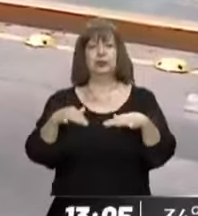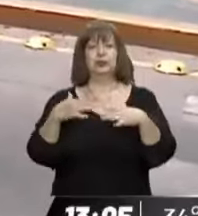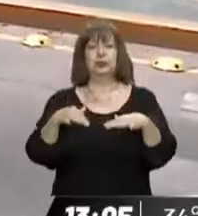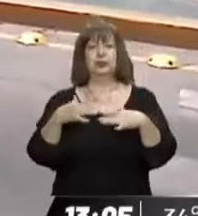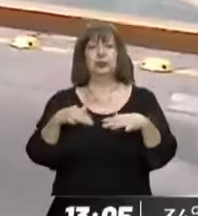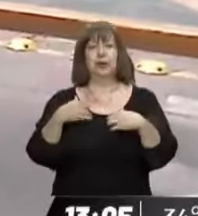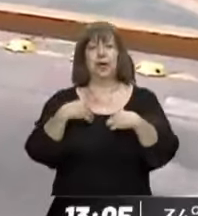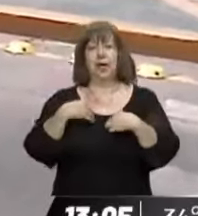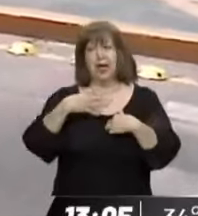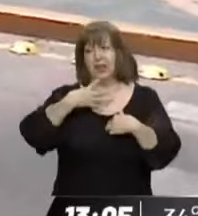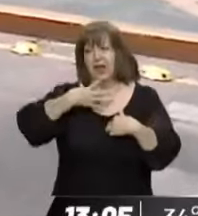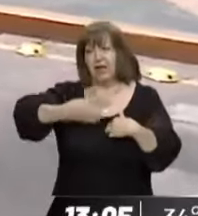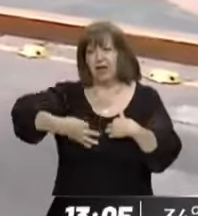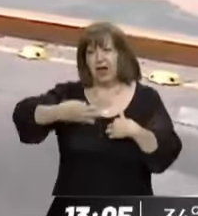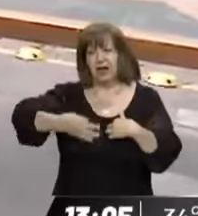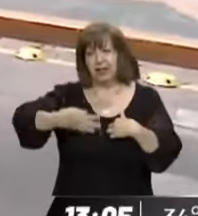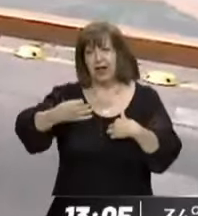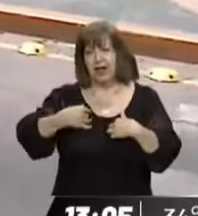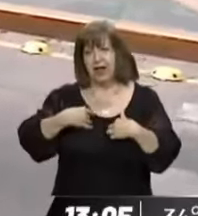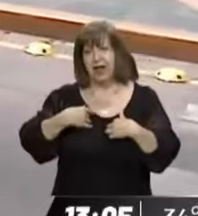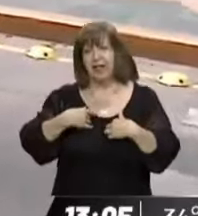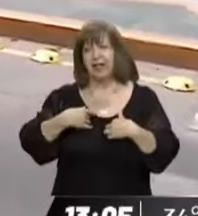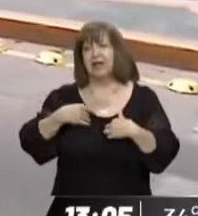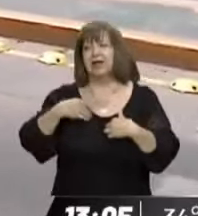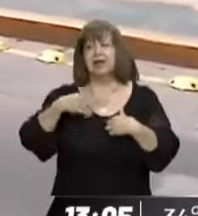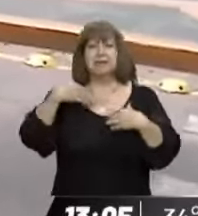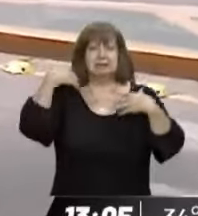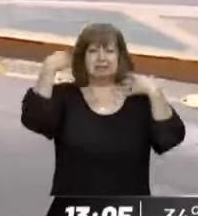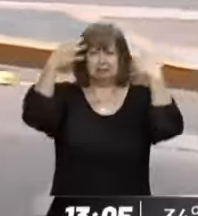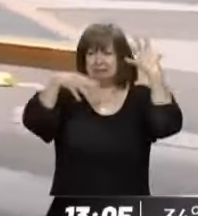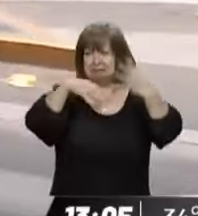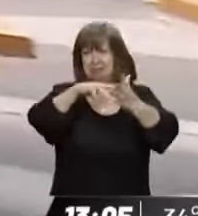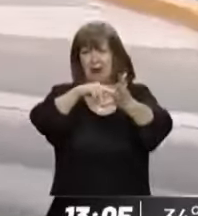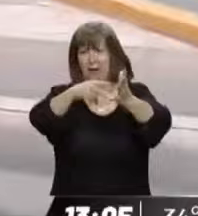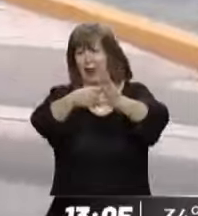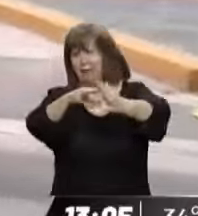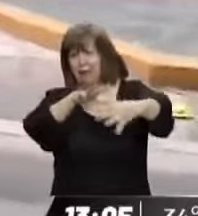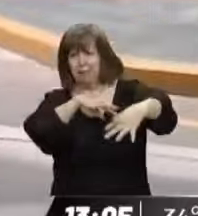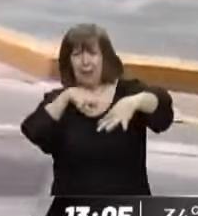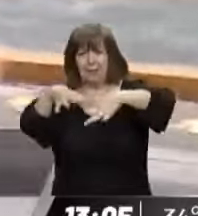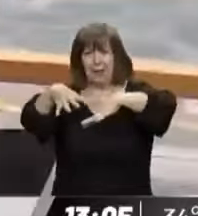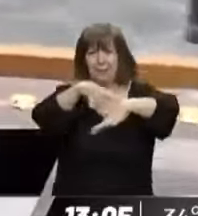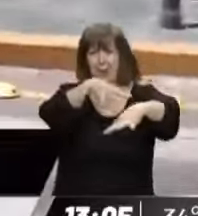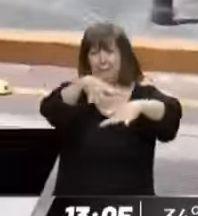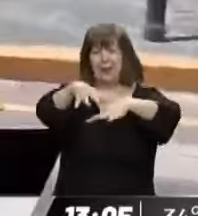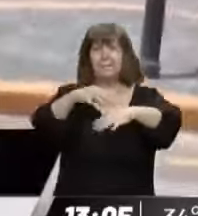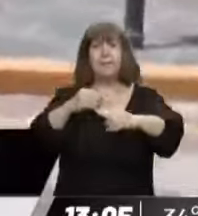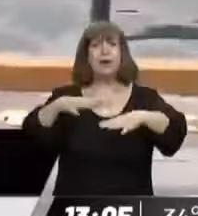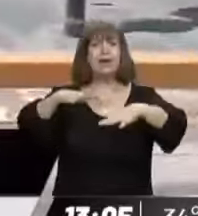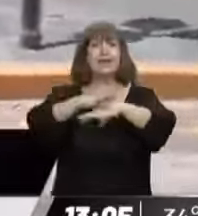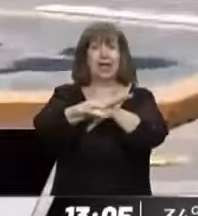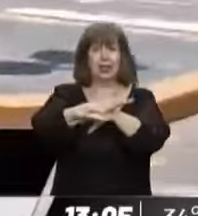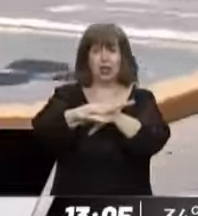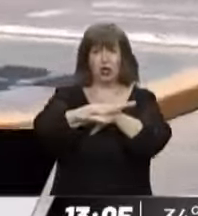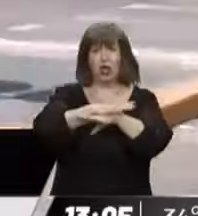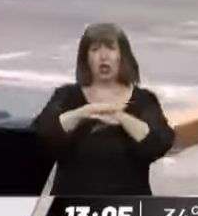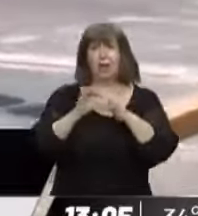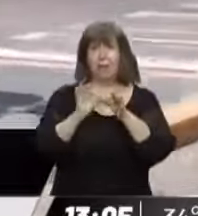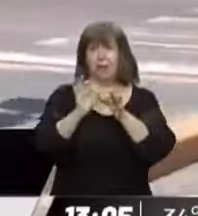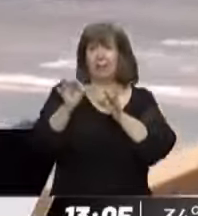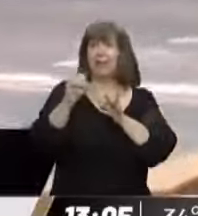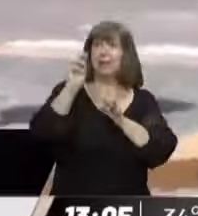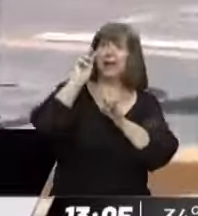es un caos el microcentro es un caos aquí el nudo Vial donde estamos ubicados en este momento sí del lado de capital del lado oeste